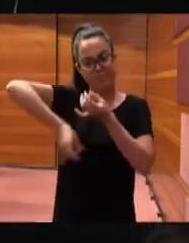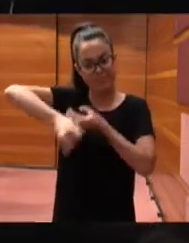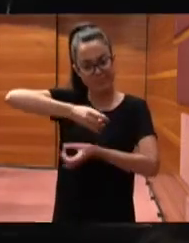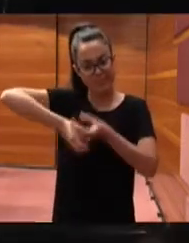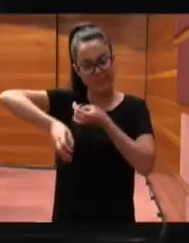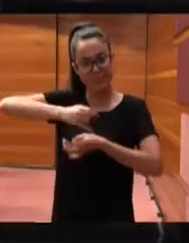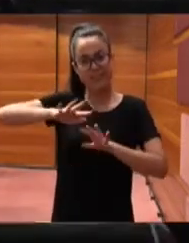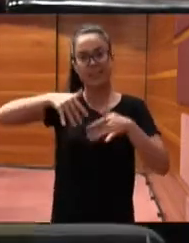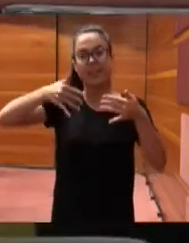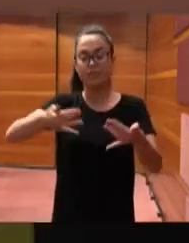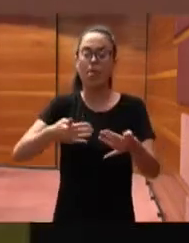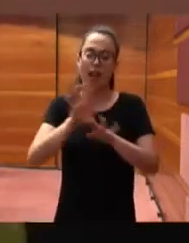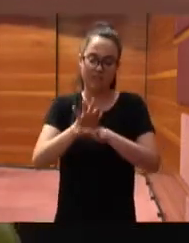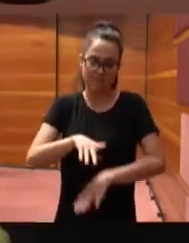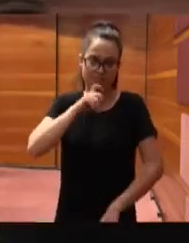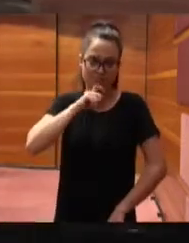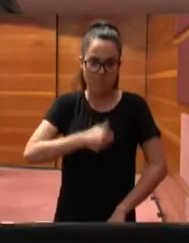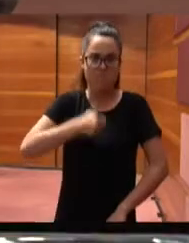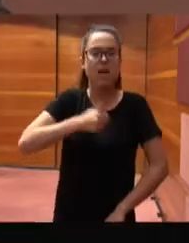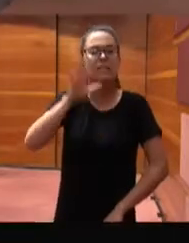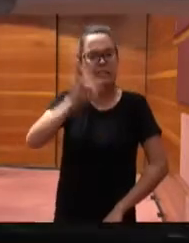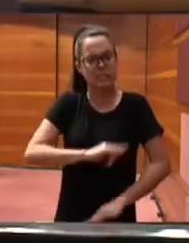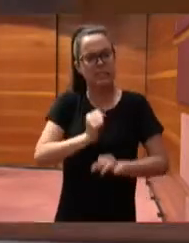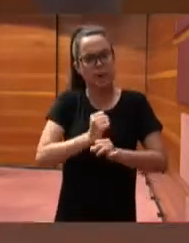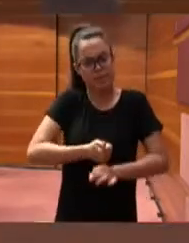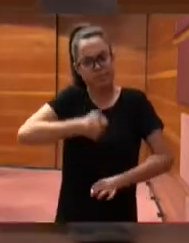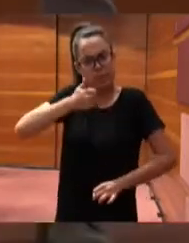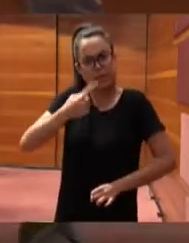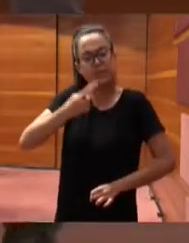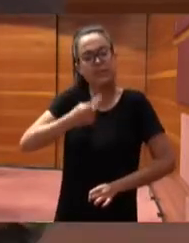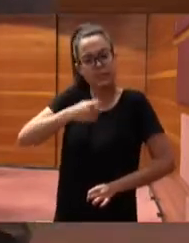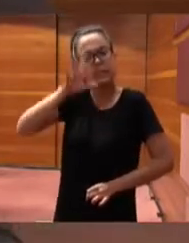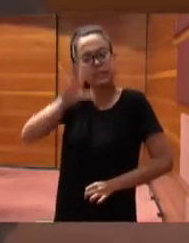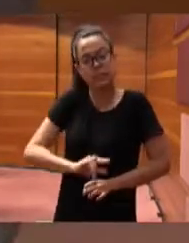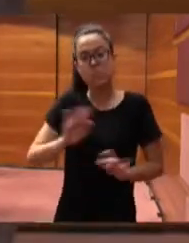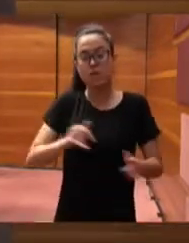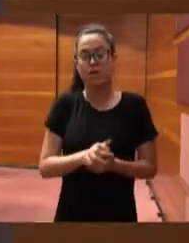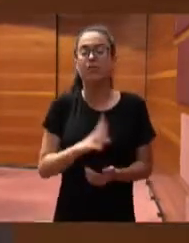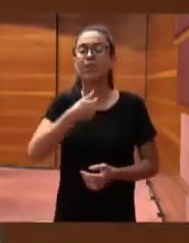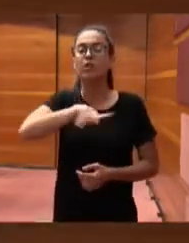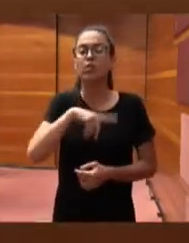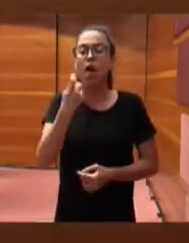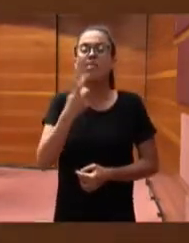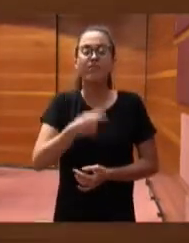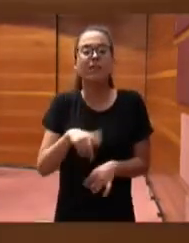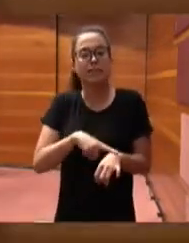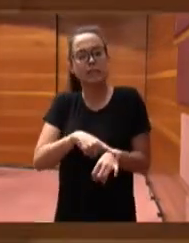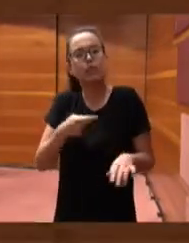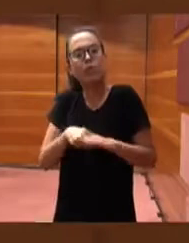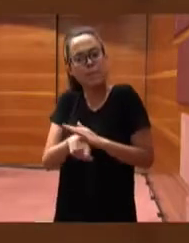deliberación lleva más trabajo, tiene otros objetivos, hay que usarla cuando merece la pena invertir el tiempo y el